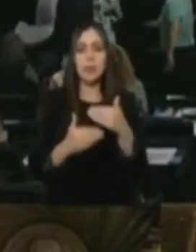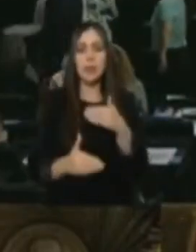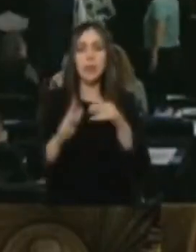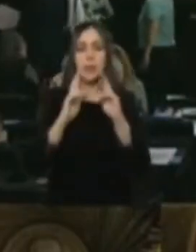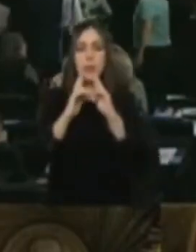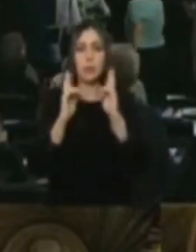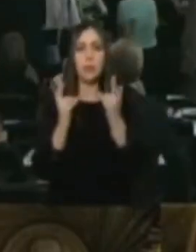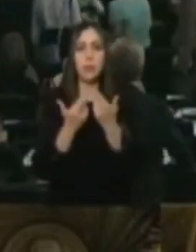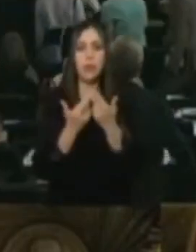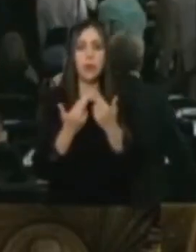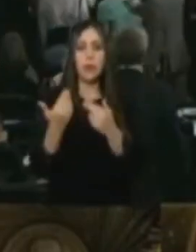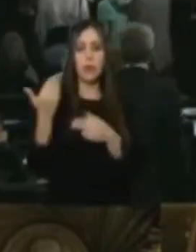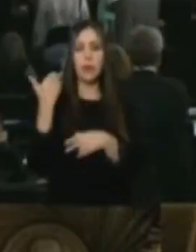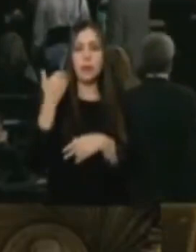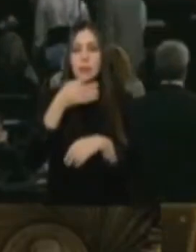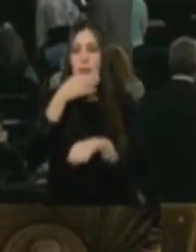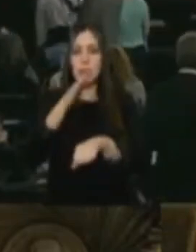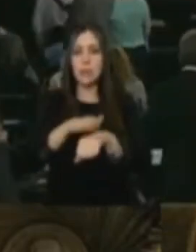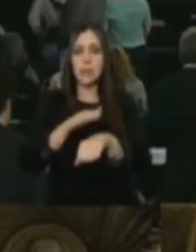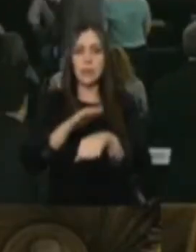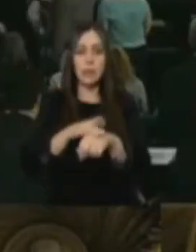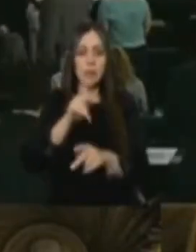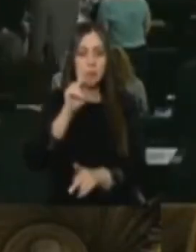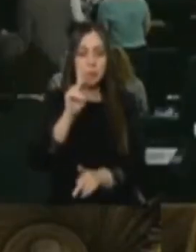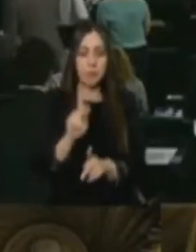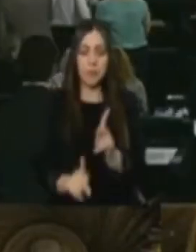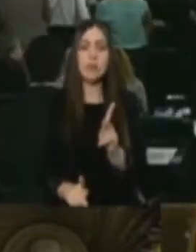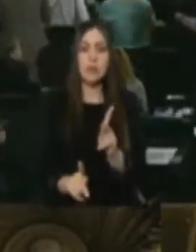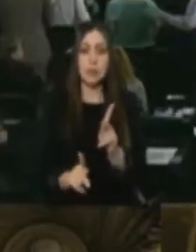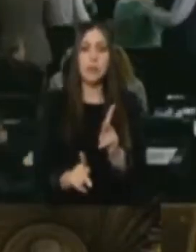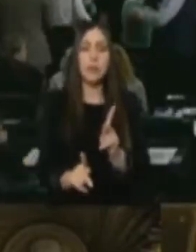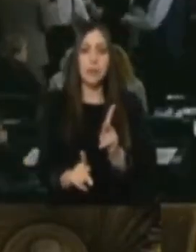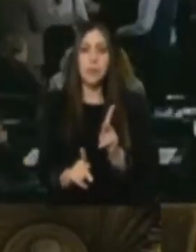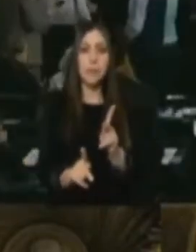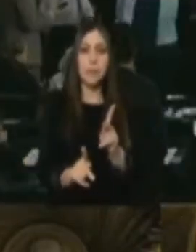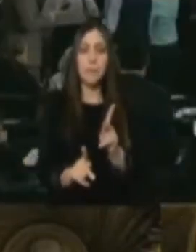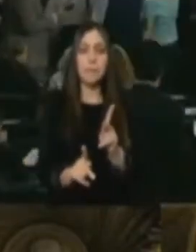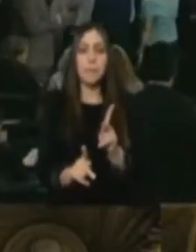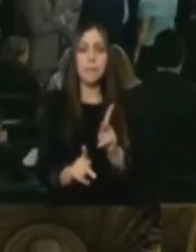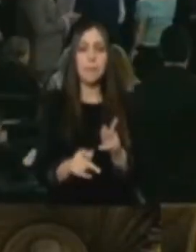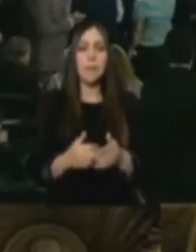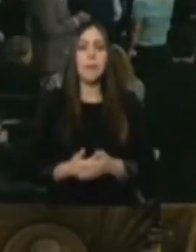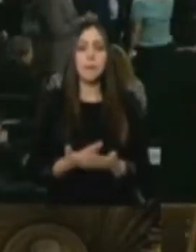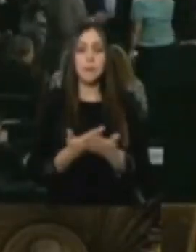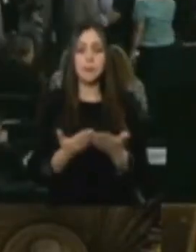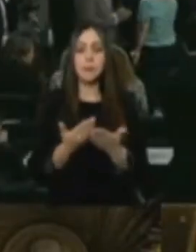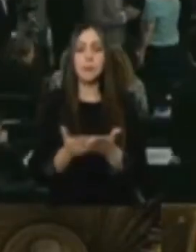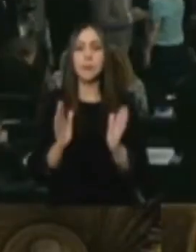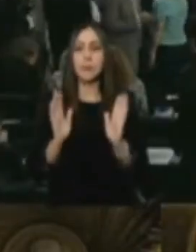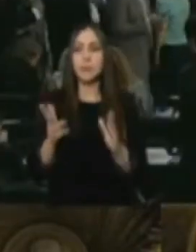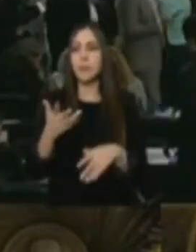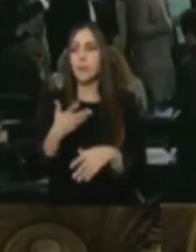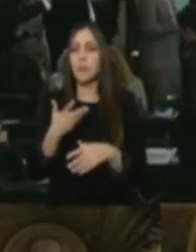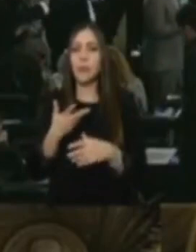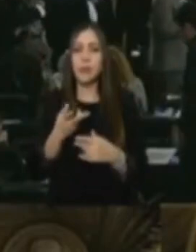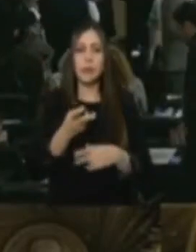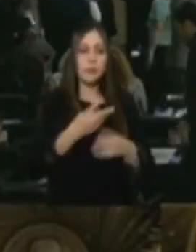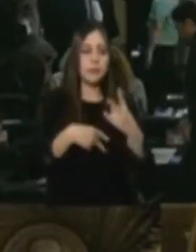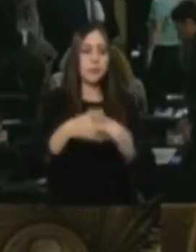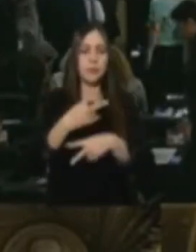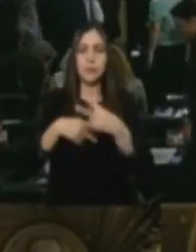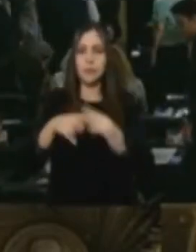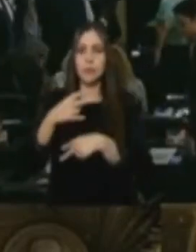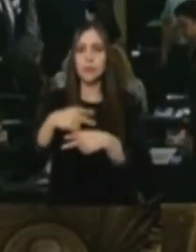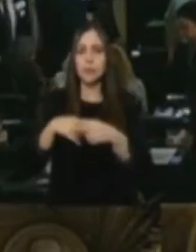Se ha declarado un receso. Cuando ya se encuentren en este recinto los representantes de los